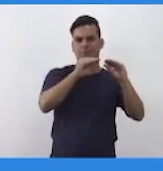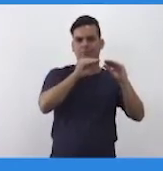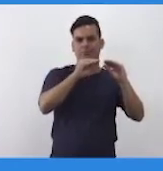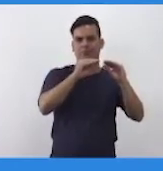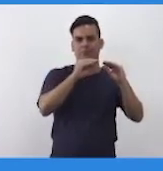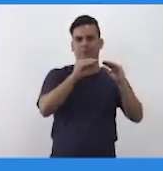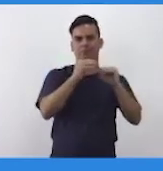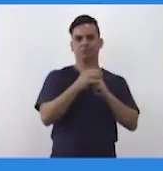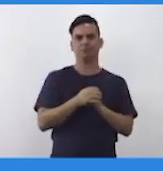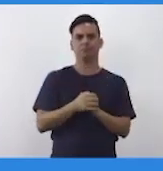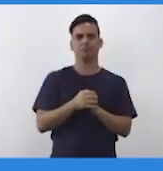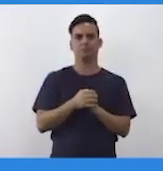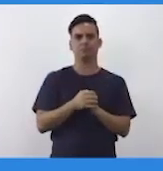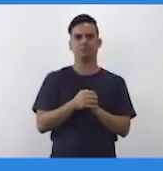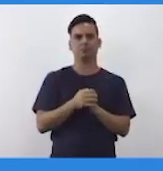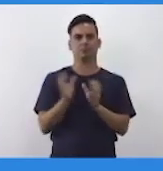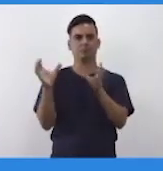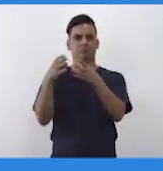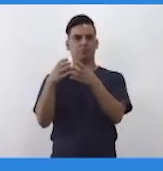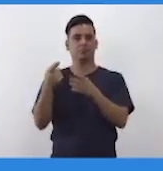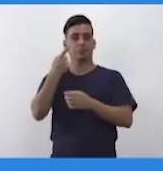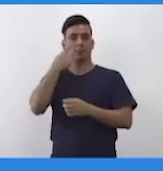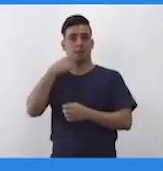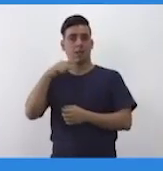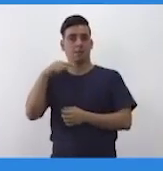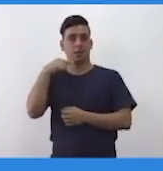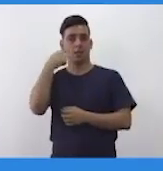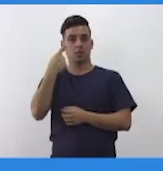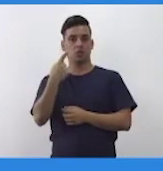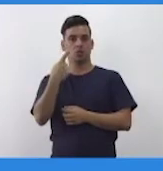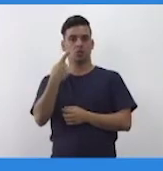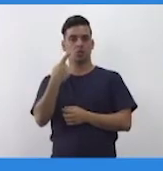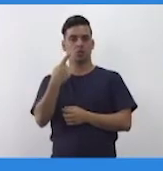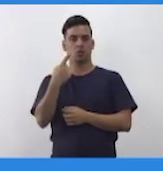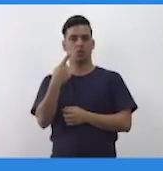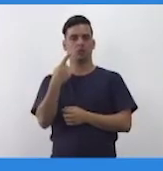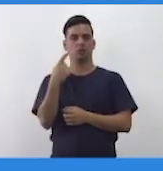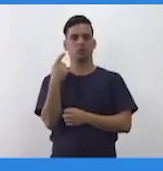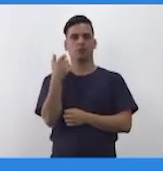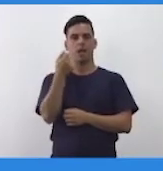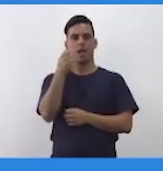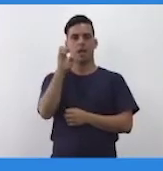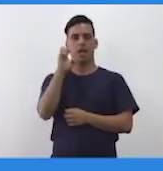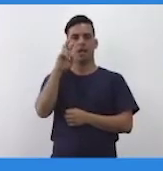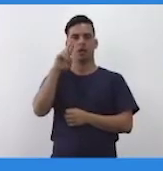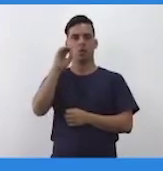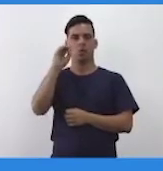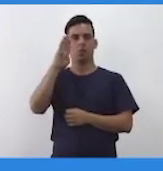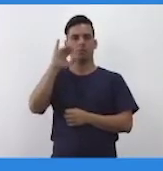y la respiración aerobia en condiciones aerobias.